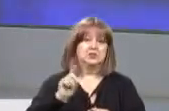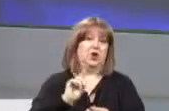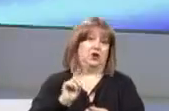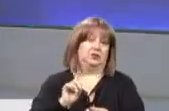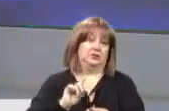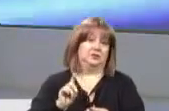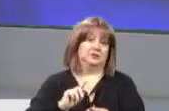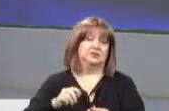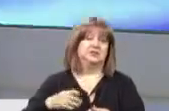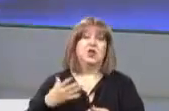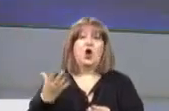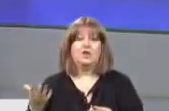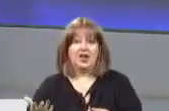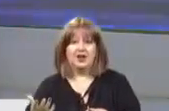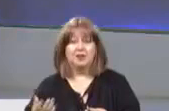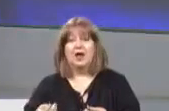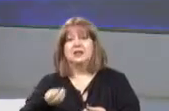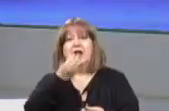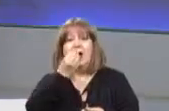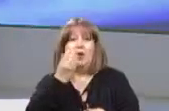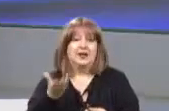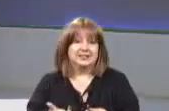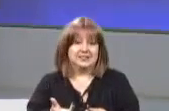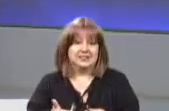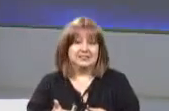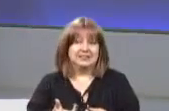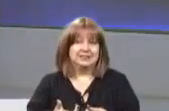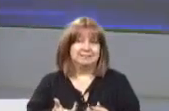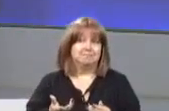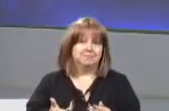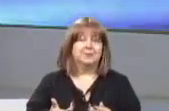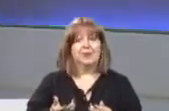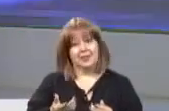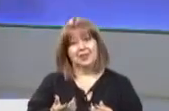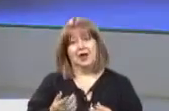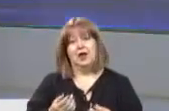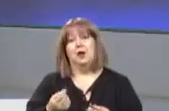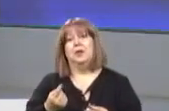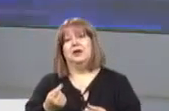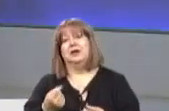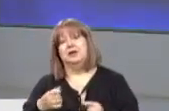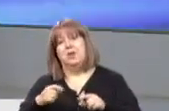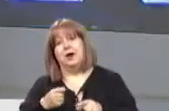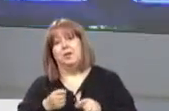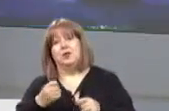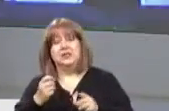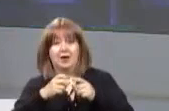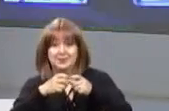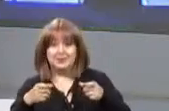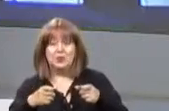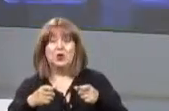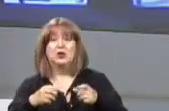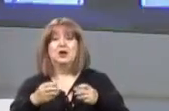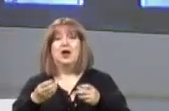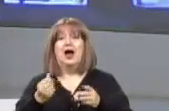no le queda otra. Bueno. Última semana del mes y dice, bueno. Bueno, pero la última semana del mes está bueno comprar por el súper. Si tenés descuento, por ejemplo, hay días de la semana